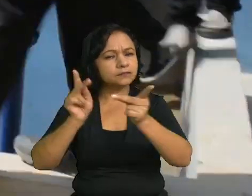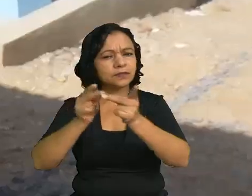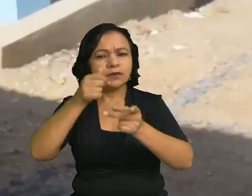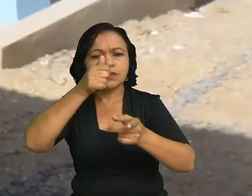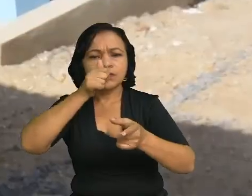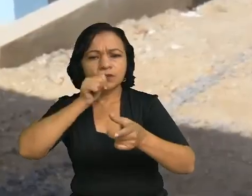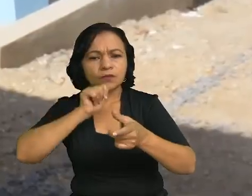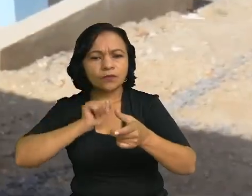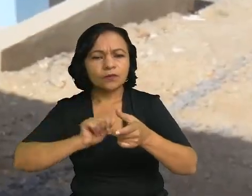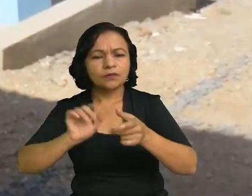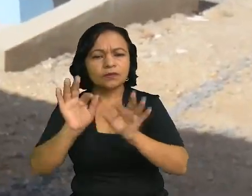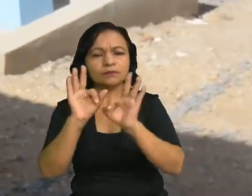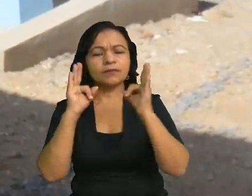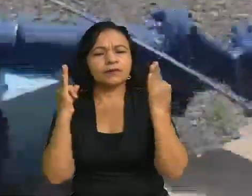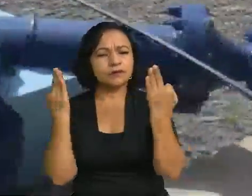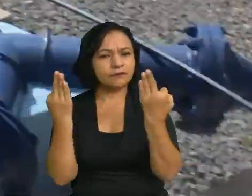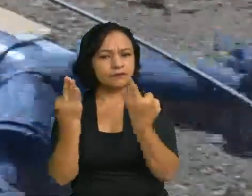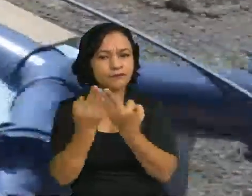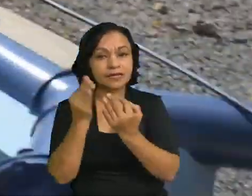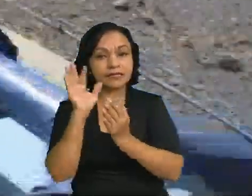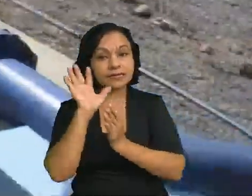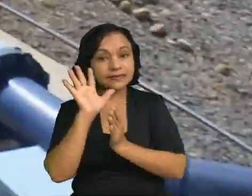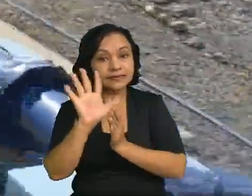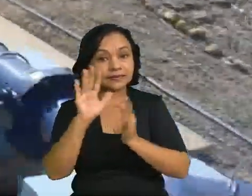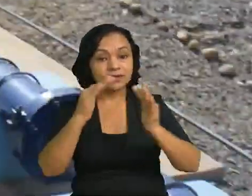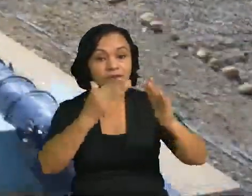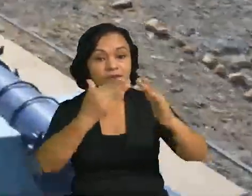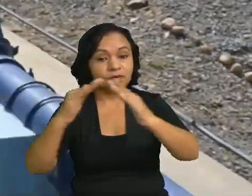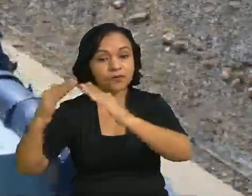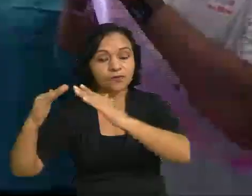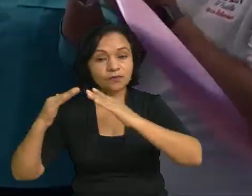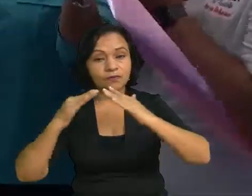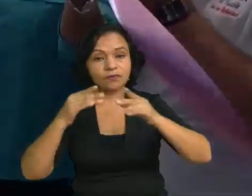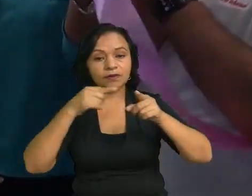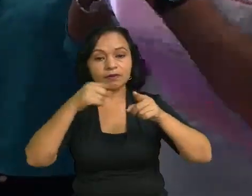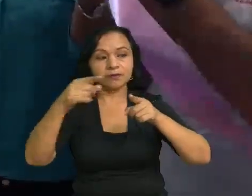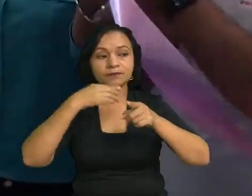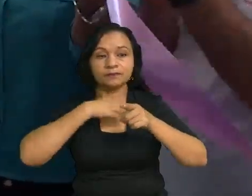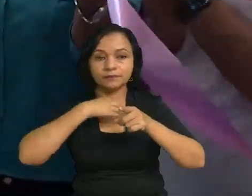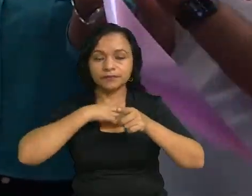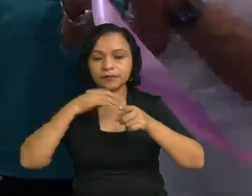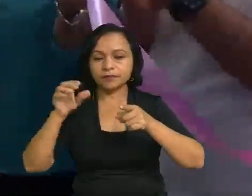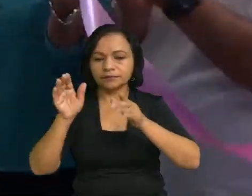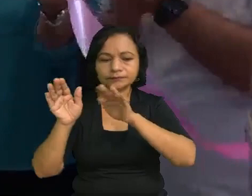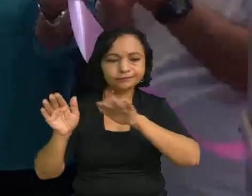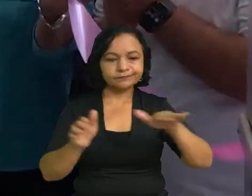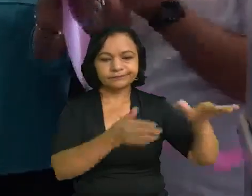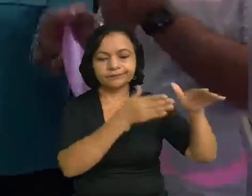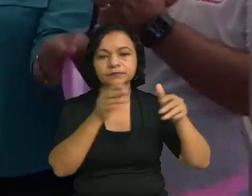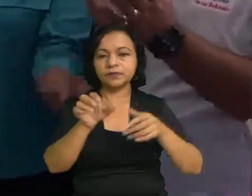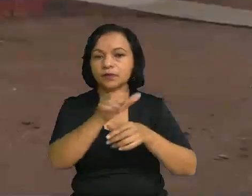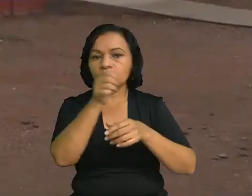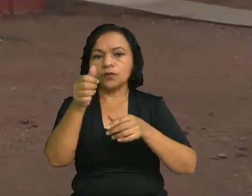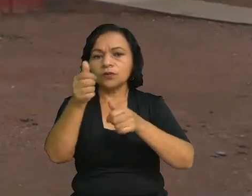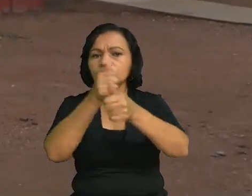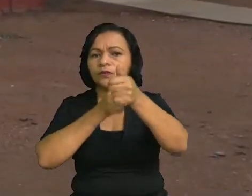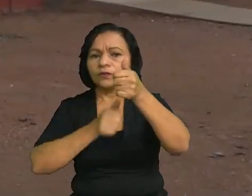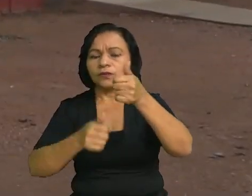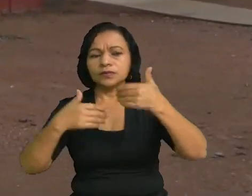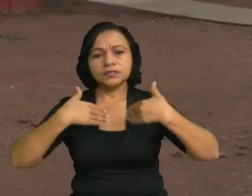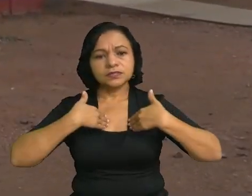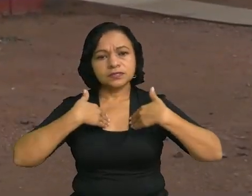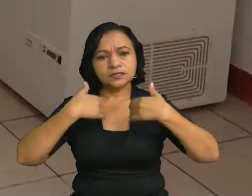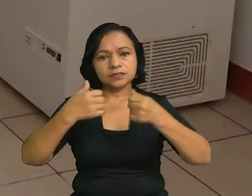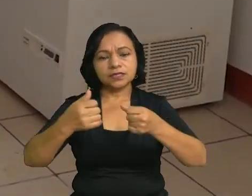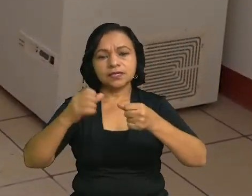potable para las familias de 5 barrios de este municipio otro proyecto es una subsede de salud en la